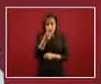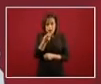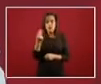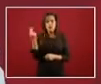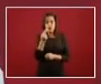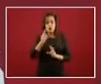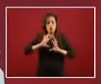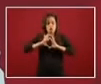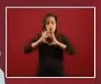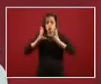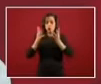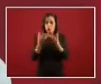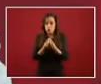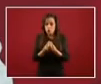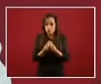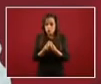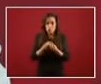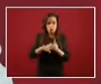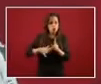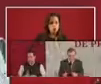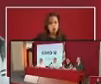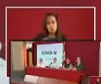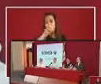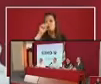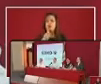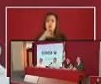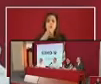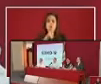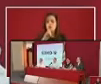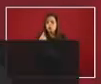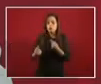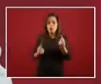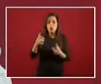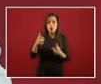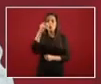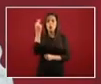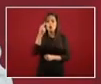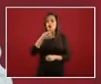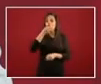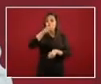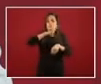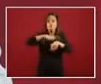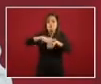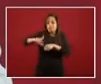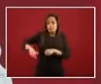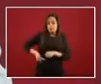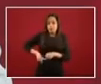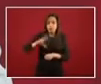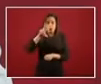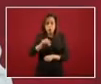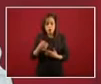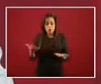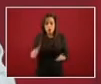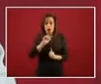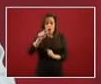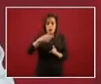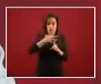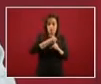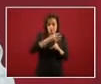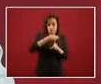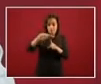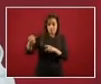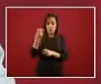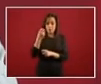todos, todas. No nos esperemos a que nos venga del gobierno. No es deseable en el manejo de una epidemia llegar a